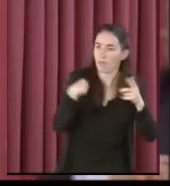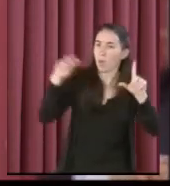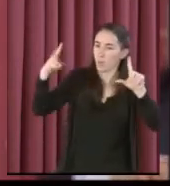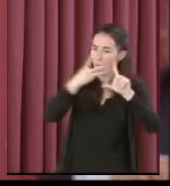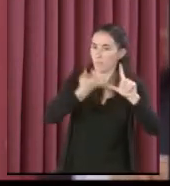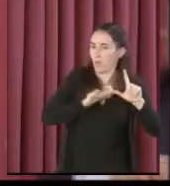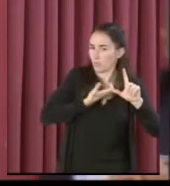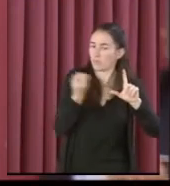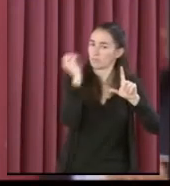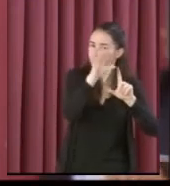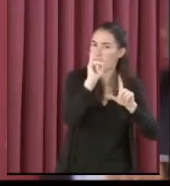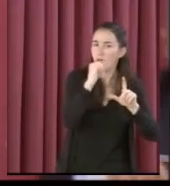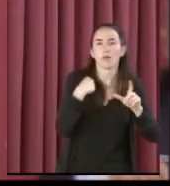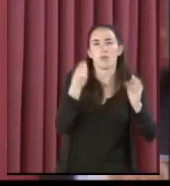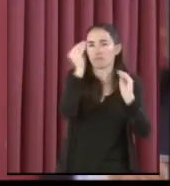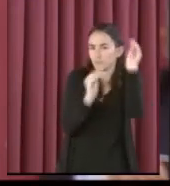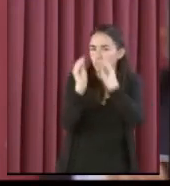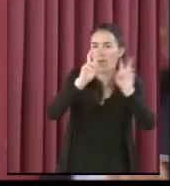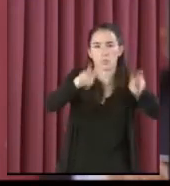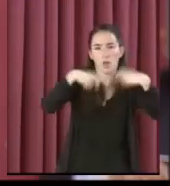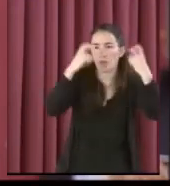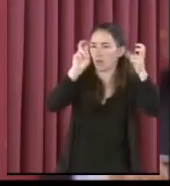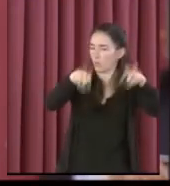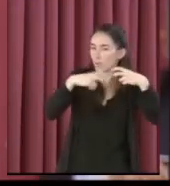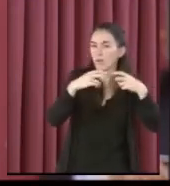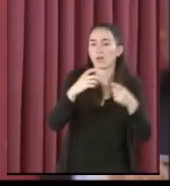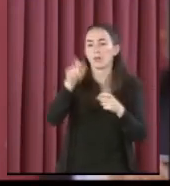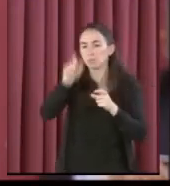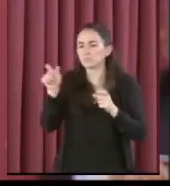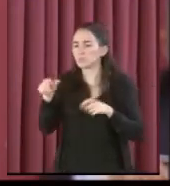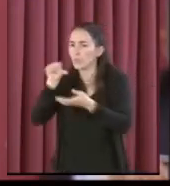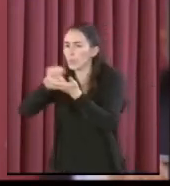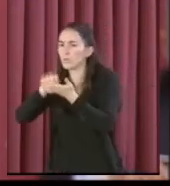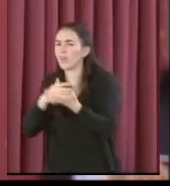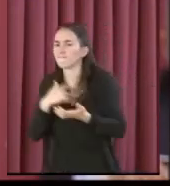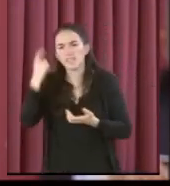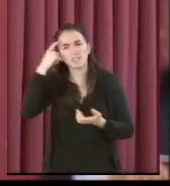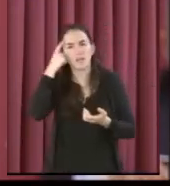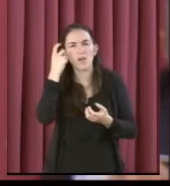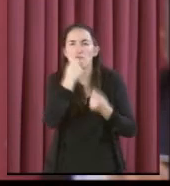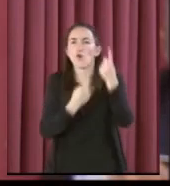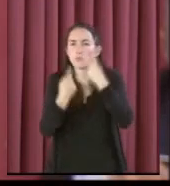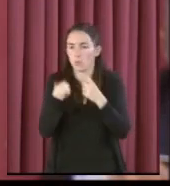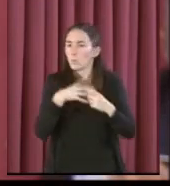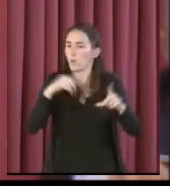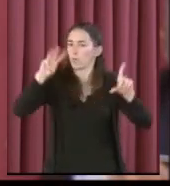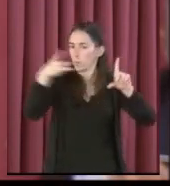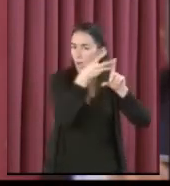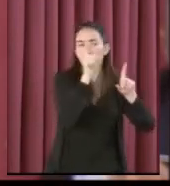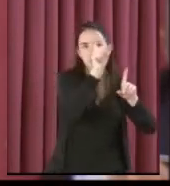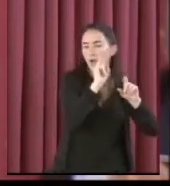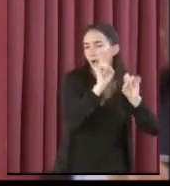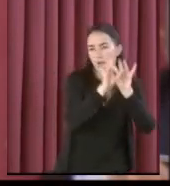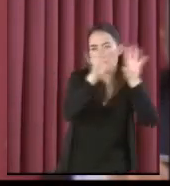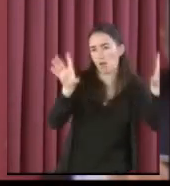actualizado de forma continua, donde los ciudadanos pueden encontrar grandes cantidades de información pública. Estos instrumentos han jugado un